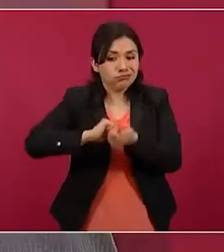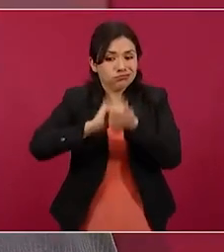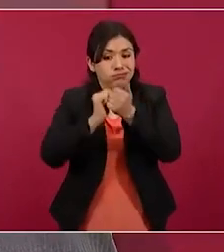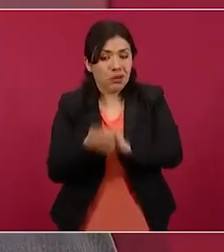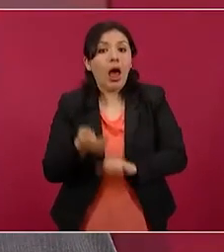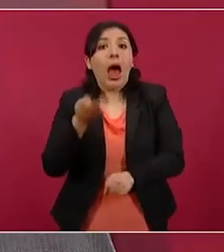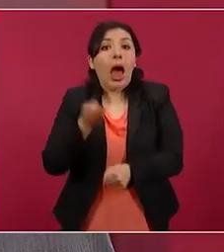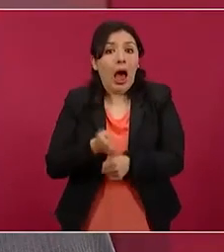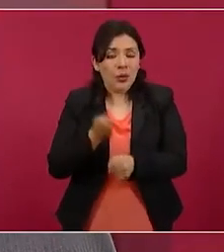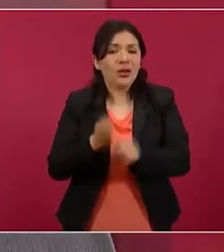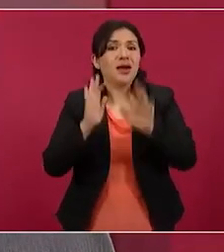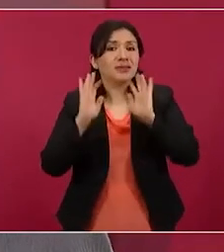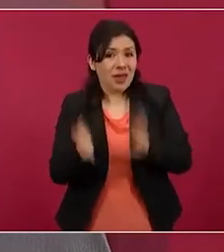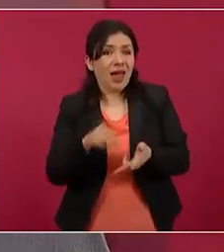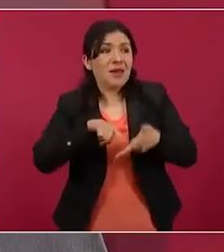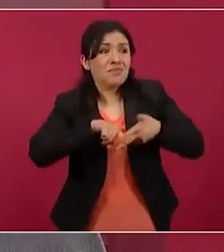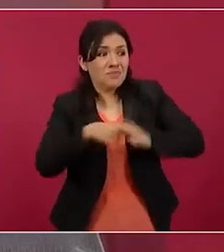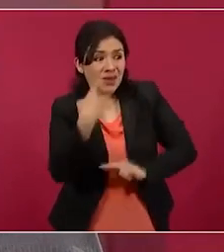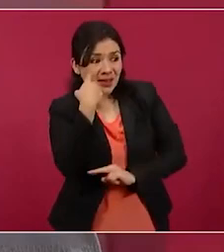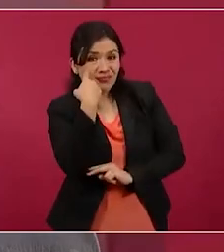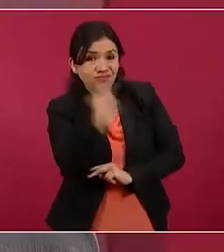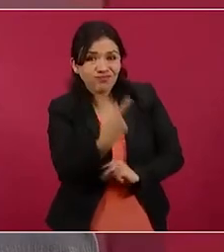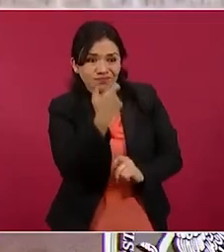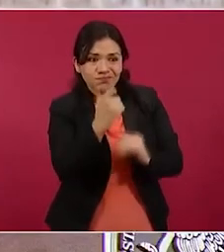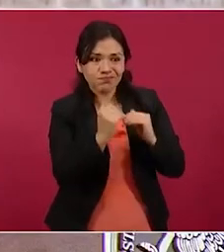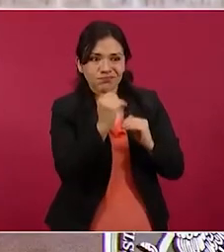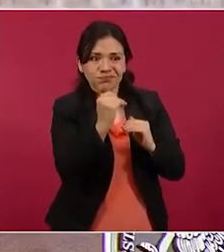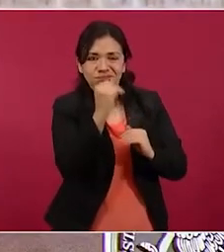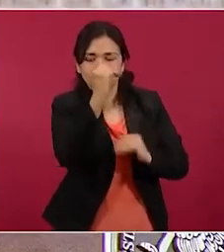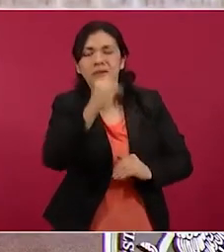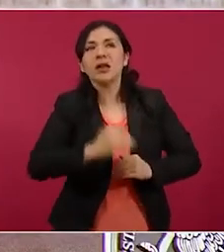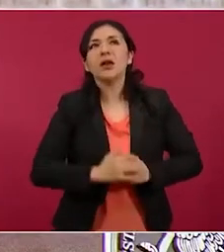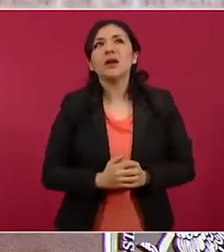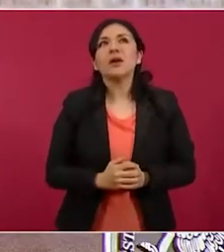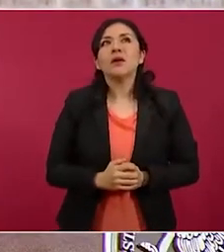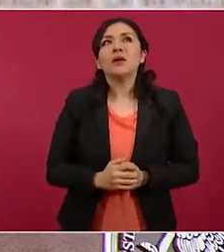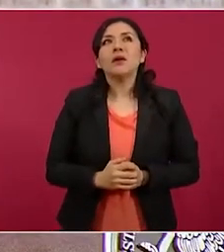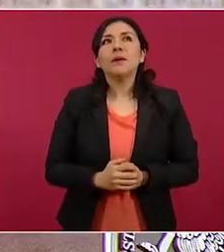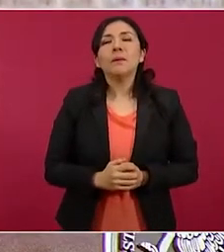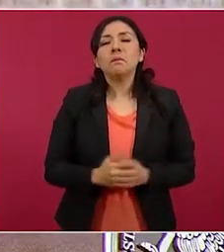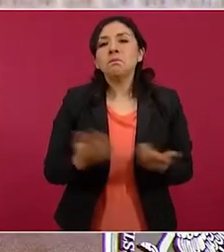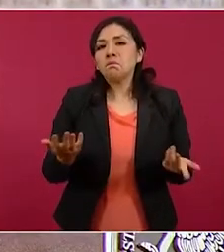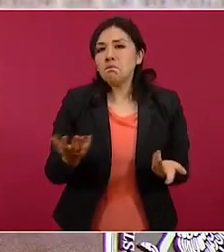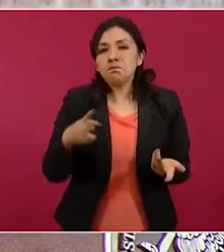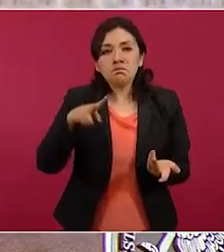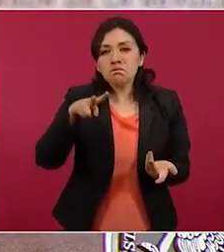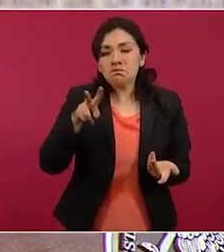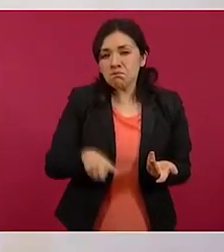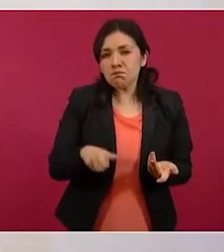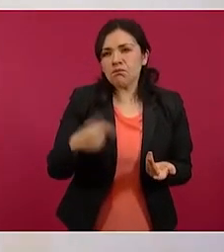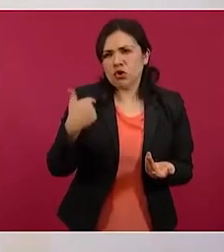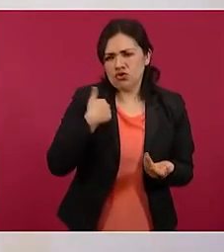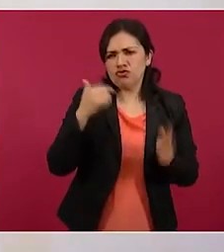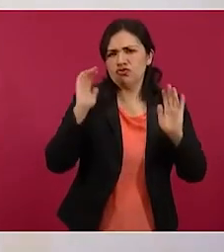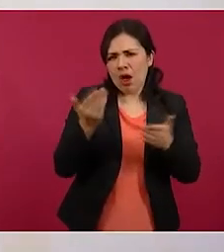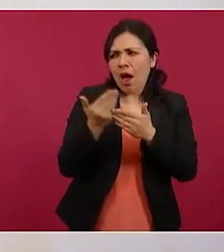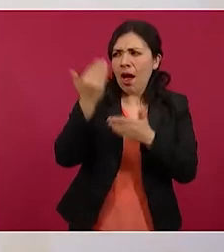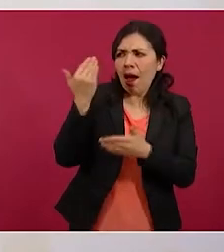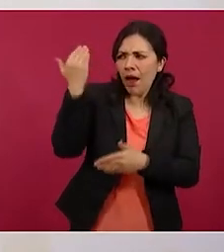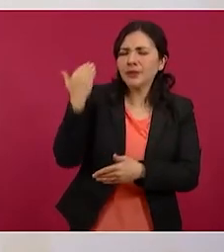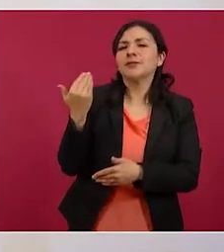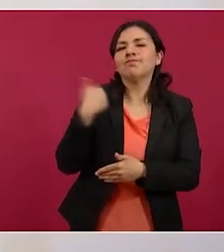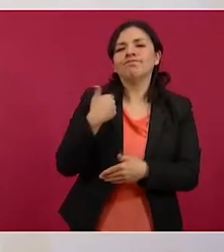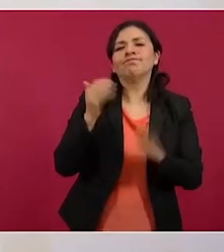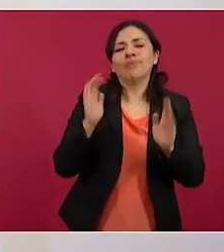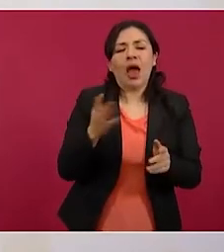está produciéndose, estamos nosotros desde hace algún tiempo